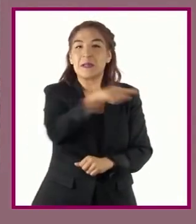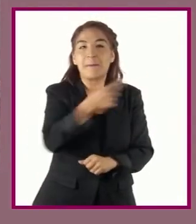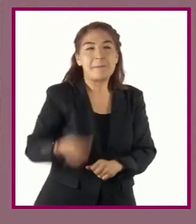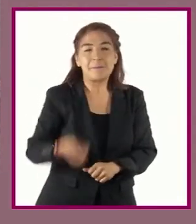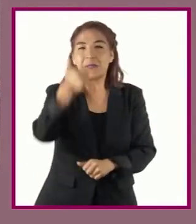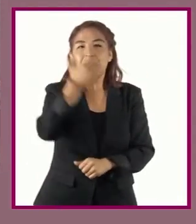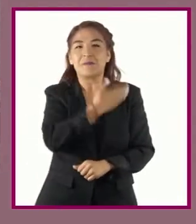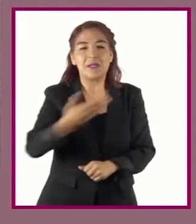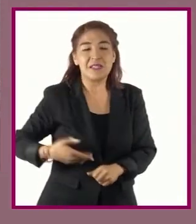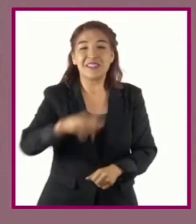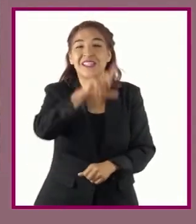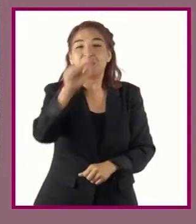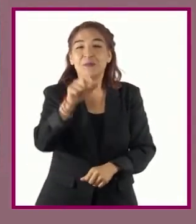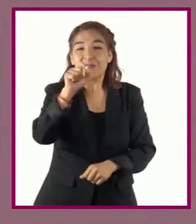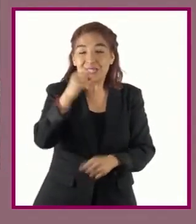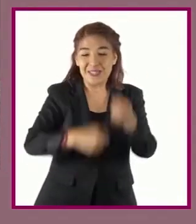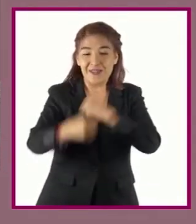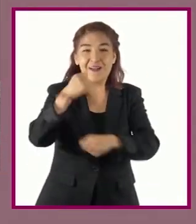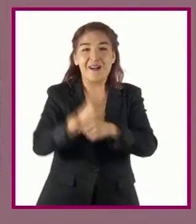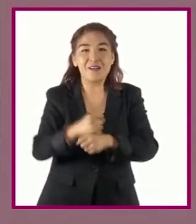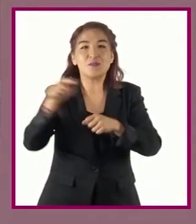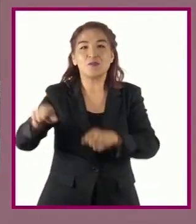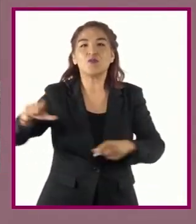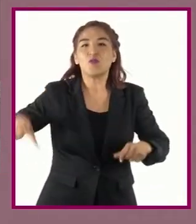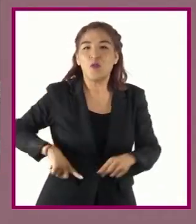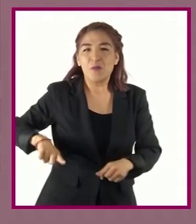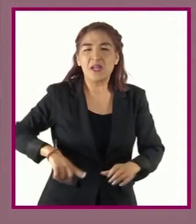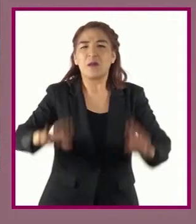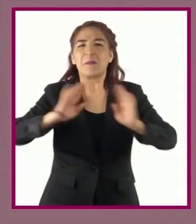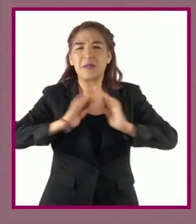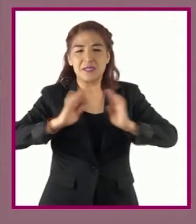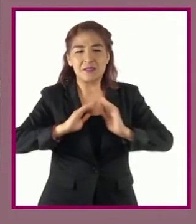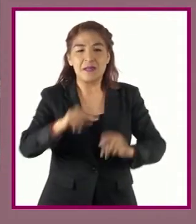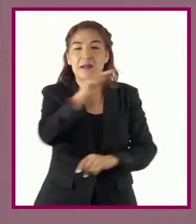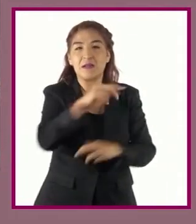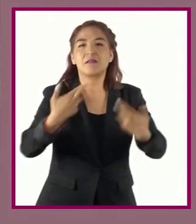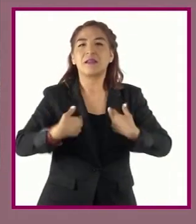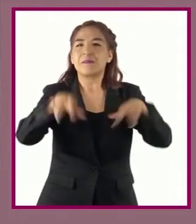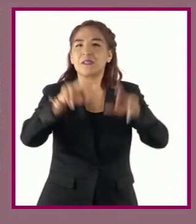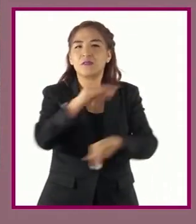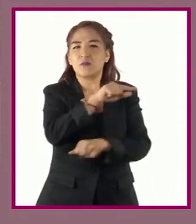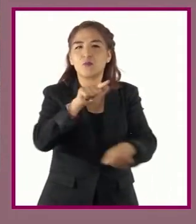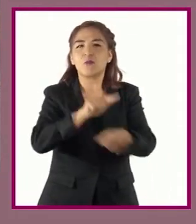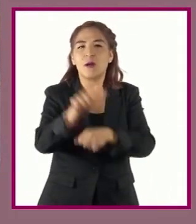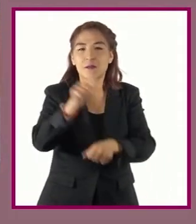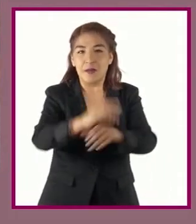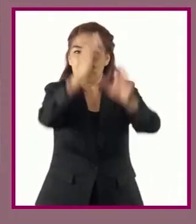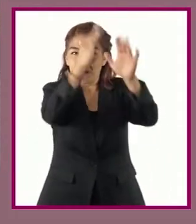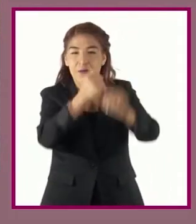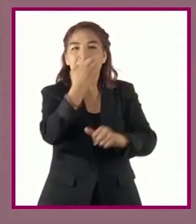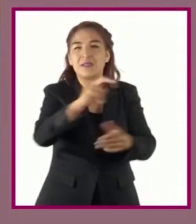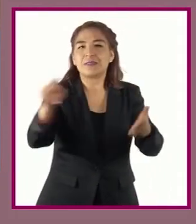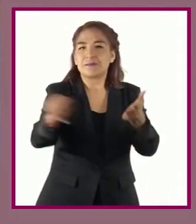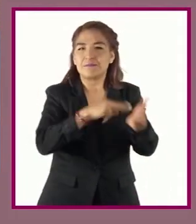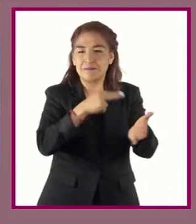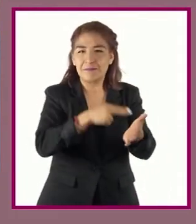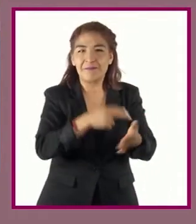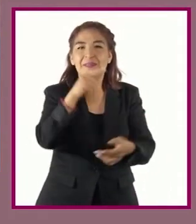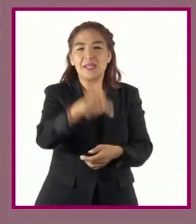civil después de 20 años de gobiernos militares. Además, fue el representante de Guatemala en los acuerdos de Esquipulas II.